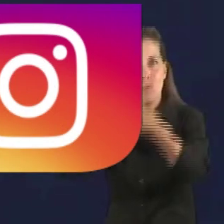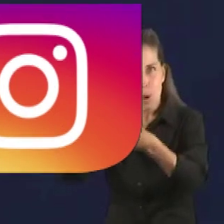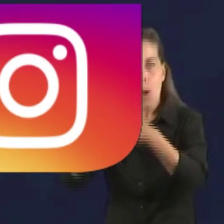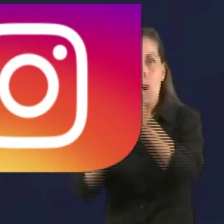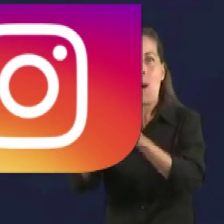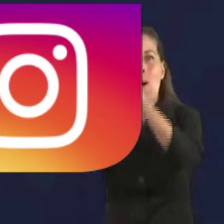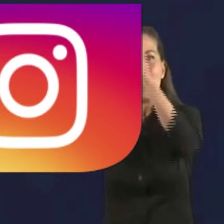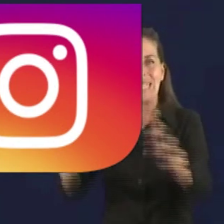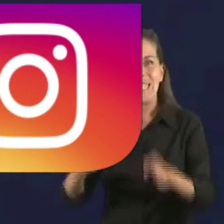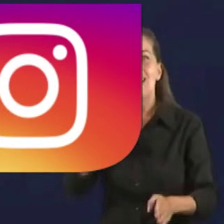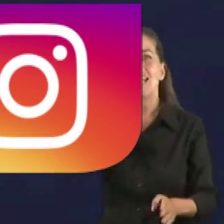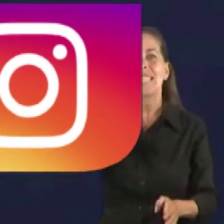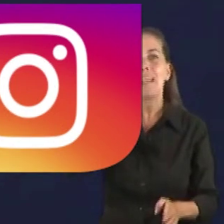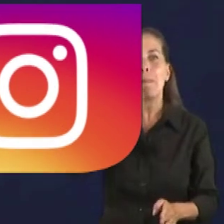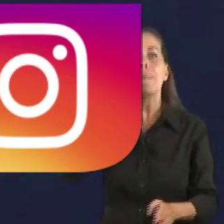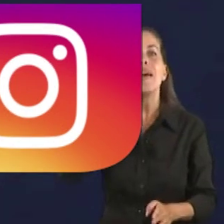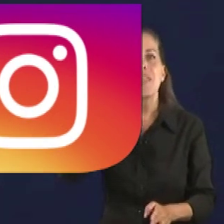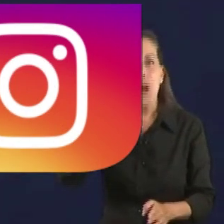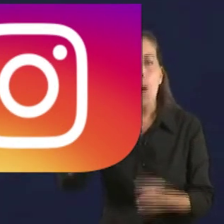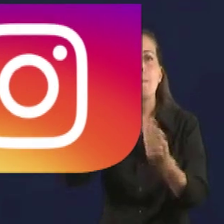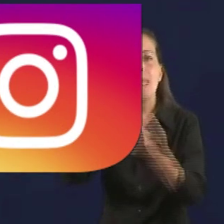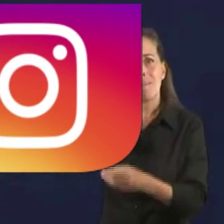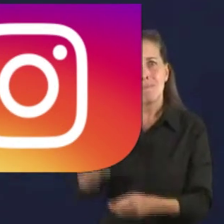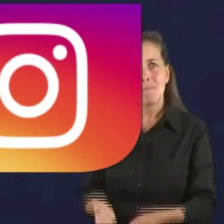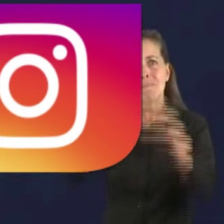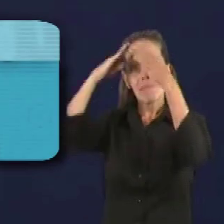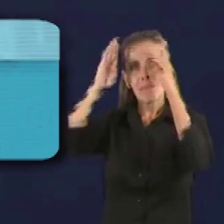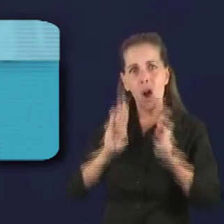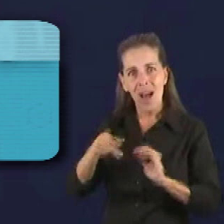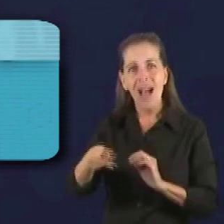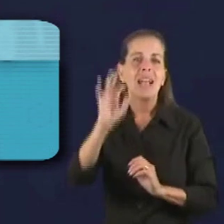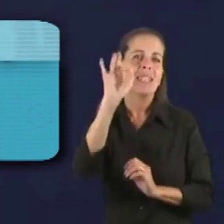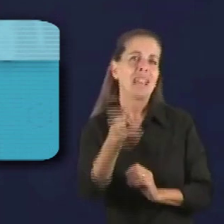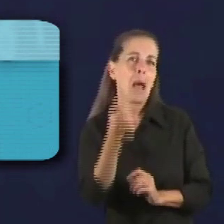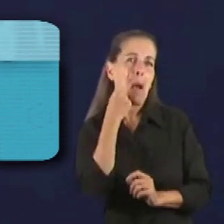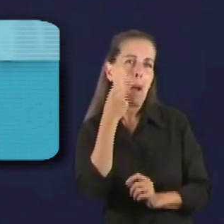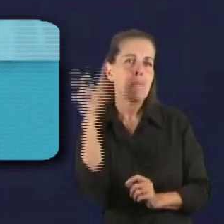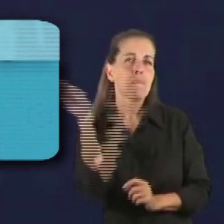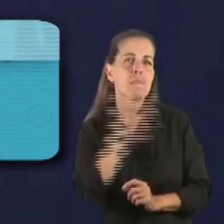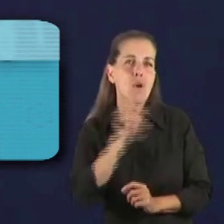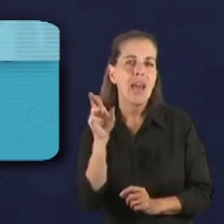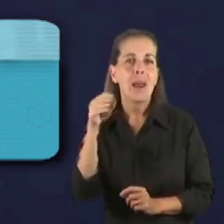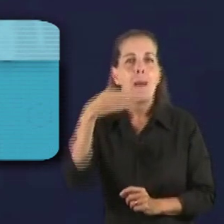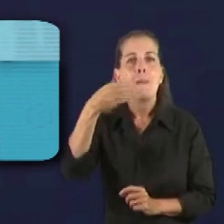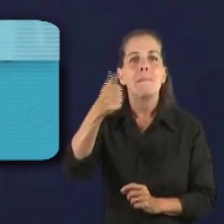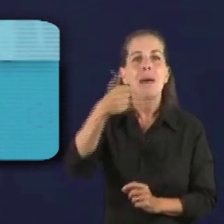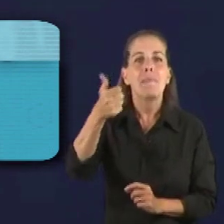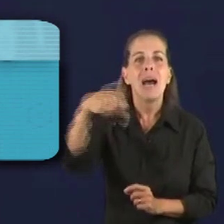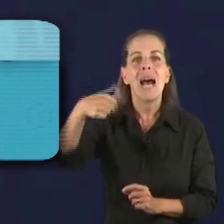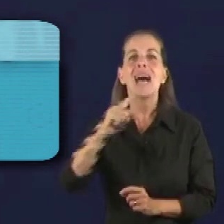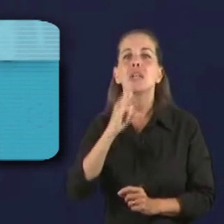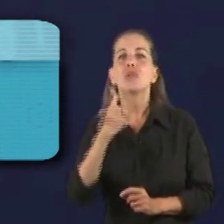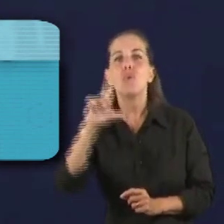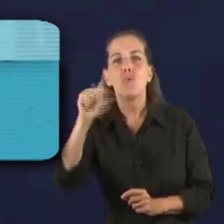de canonización de María Antonia de la Paz y Figueroa, que, bueno, conocida como Mamá Antula, y el lunes 12